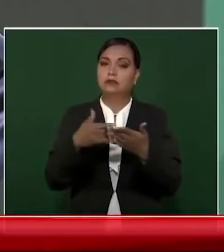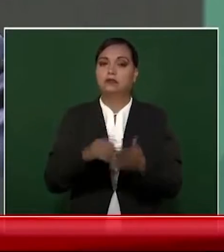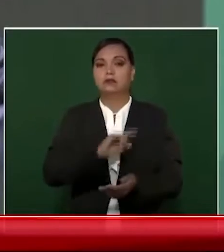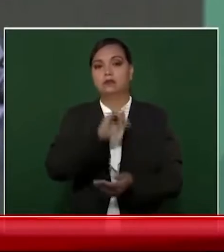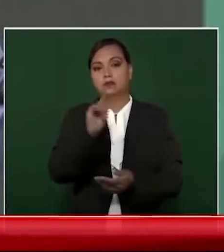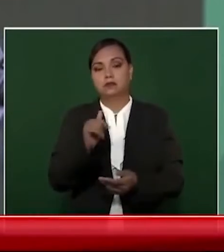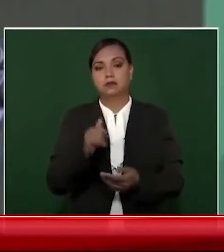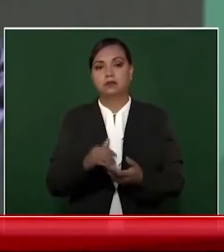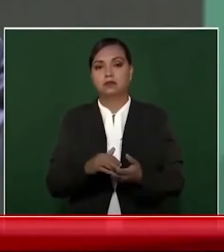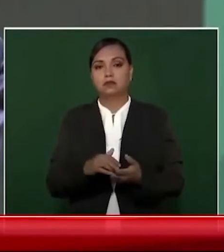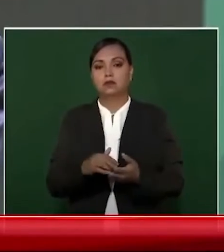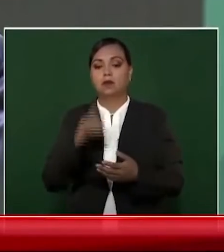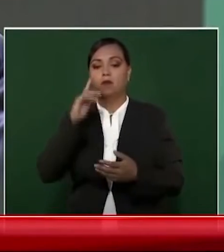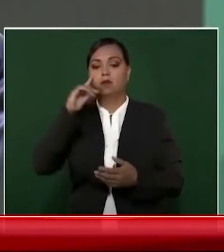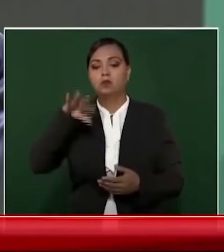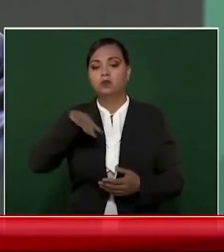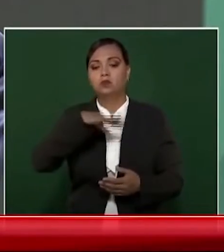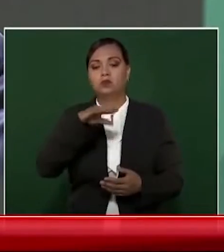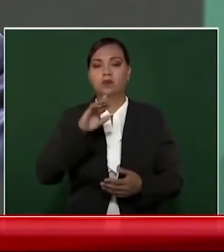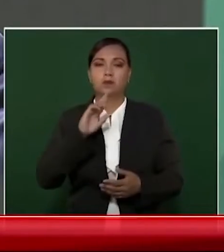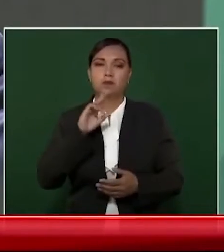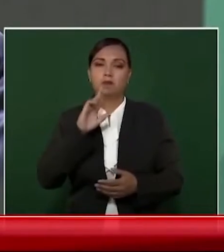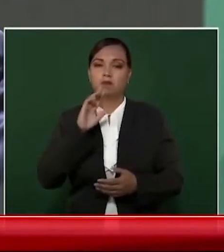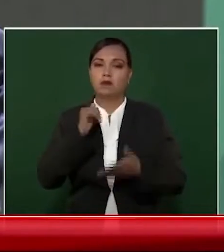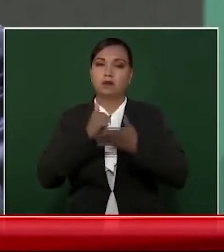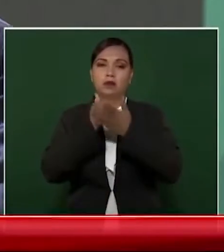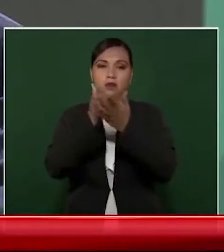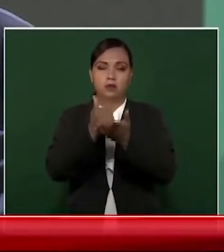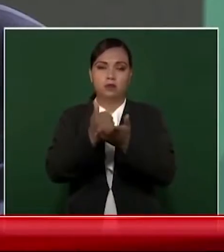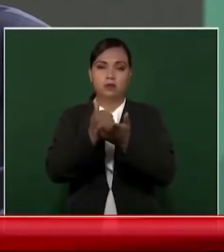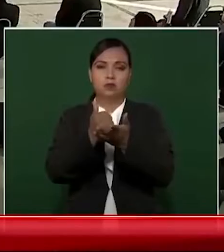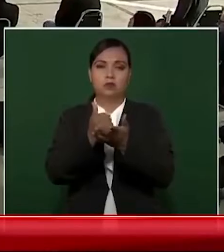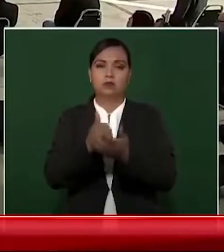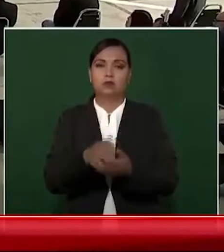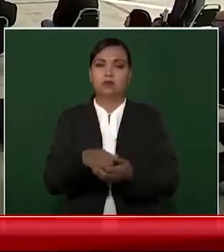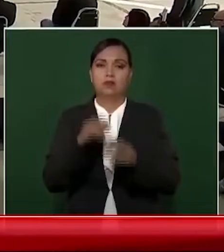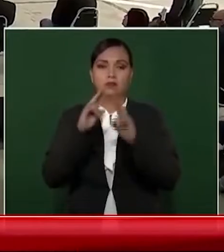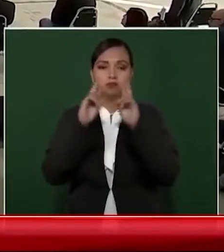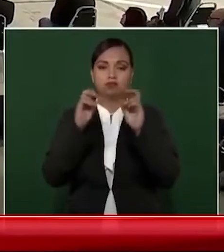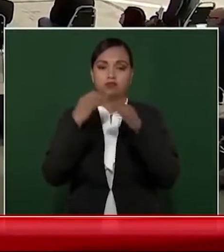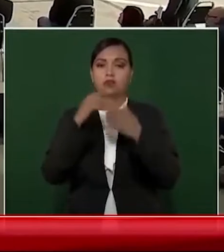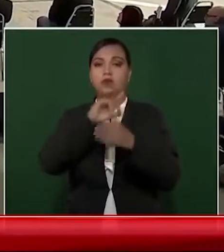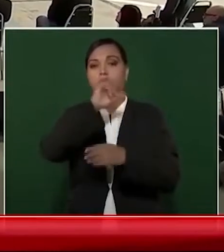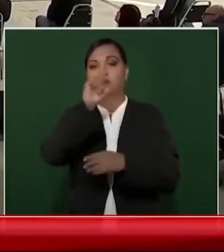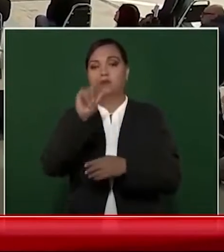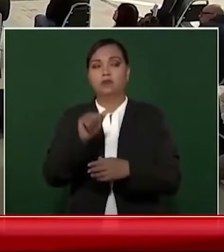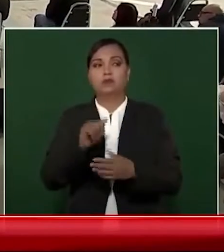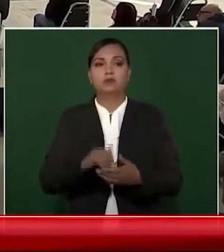a buscar regularizar esta situación. De todas formas,